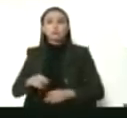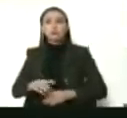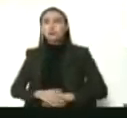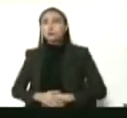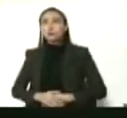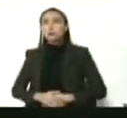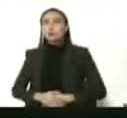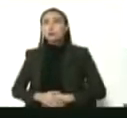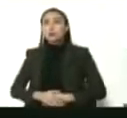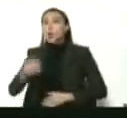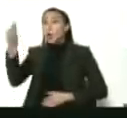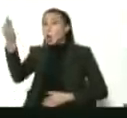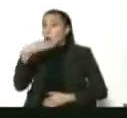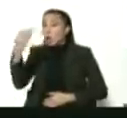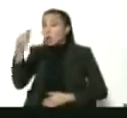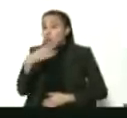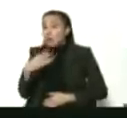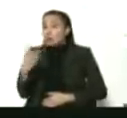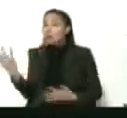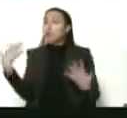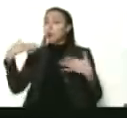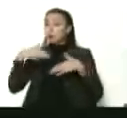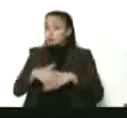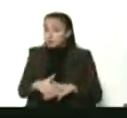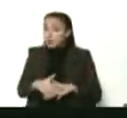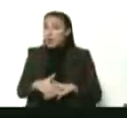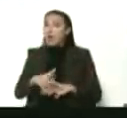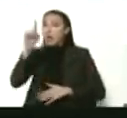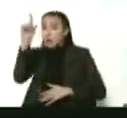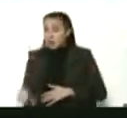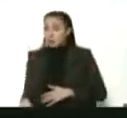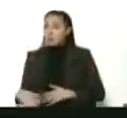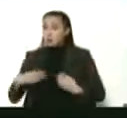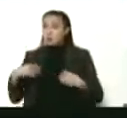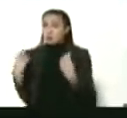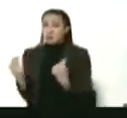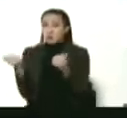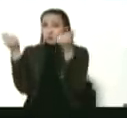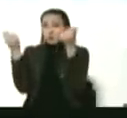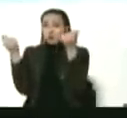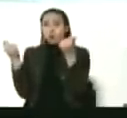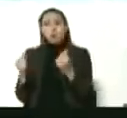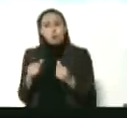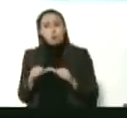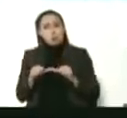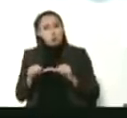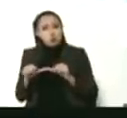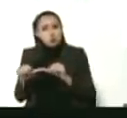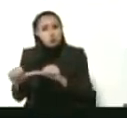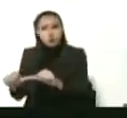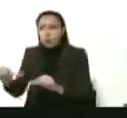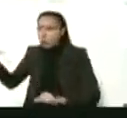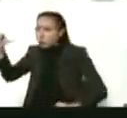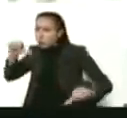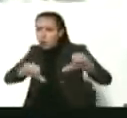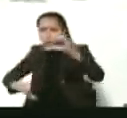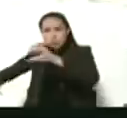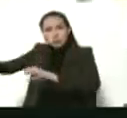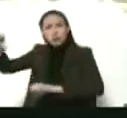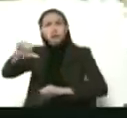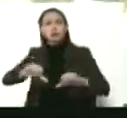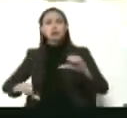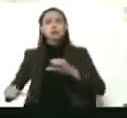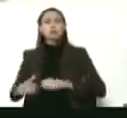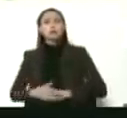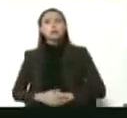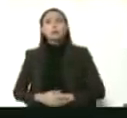los tratamientos integrales, curativos, y que vayan avanzando en la ciencia,